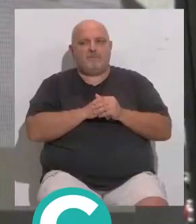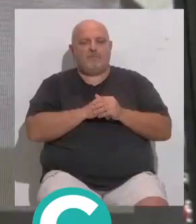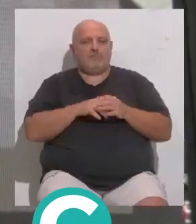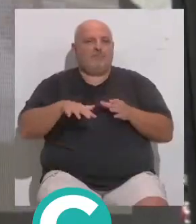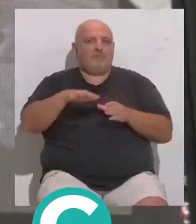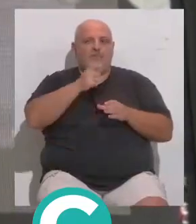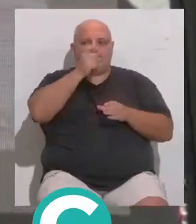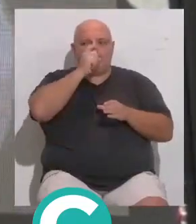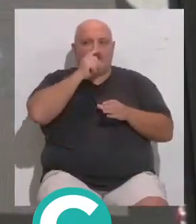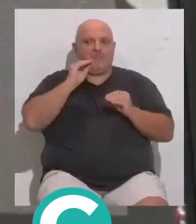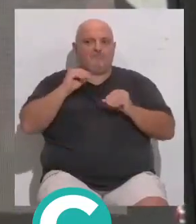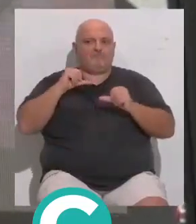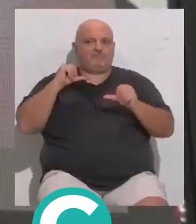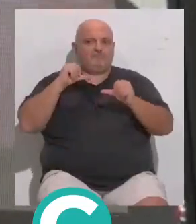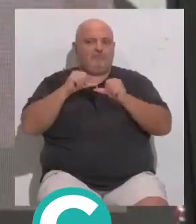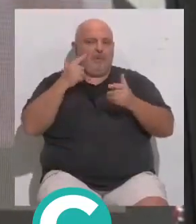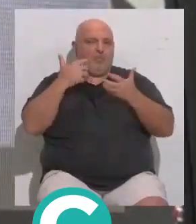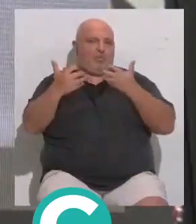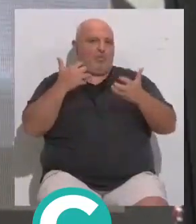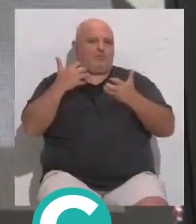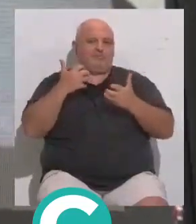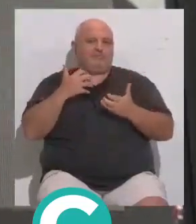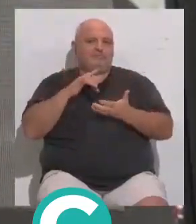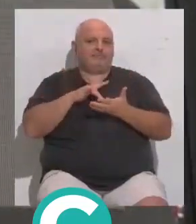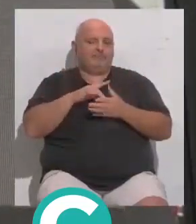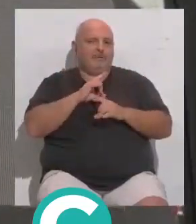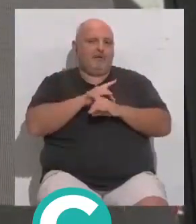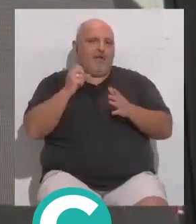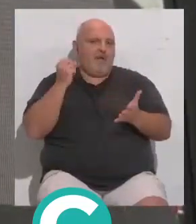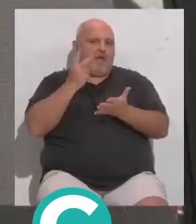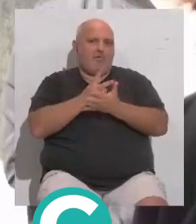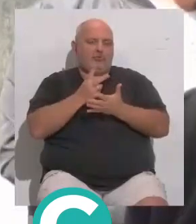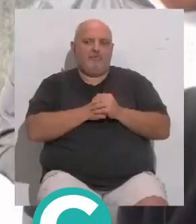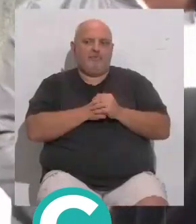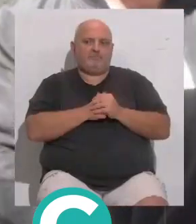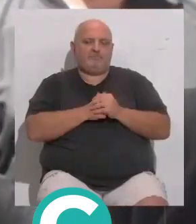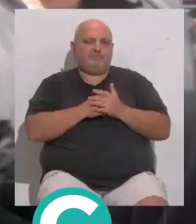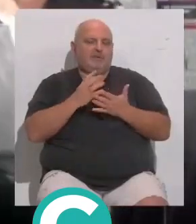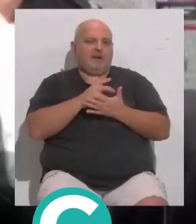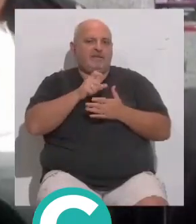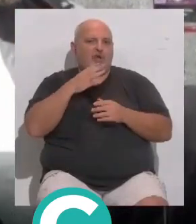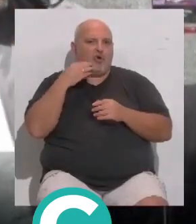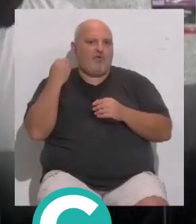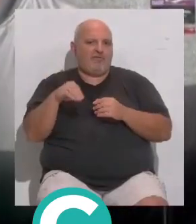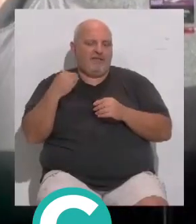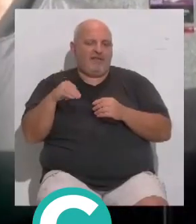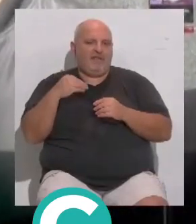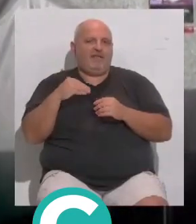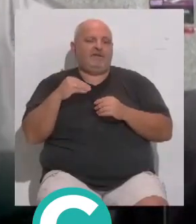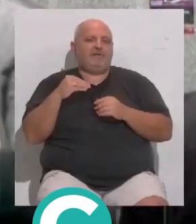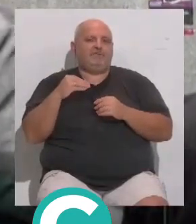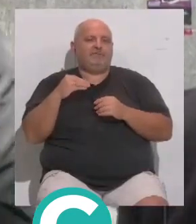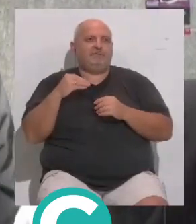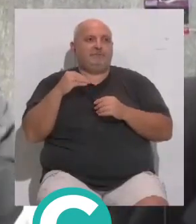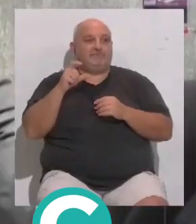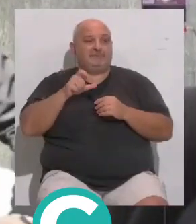casco histórico que es ya una joya. Yo apuesto a muerte por todos los comercios, por toda la gente joven. De hecho,